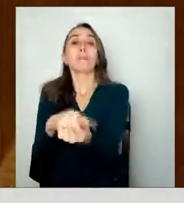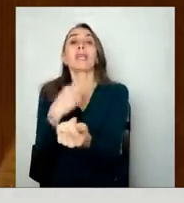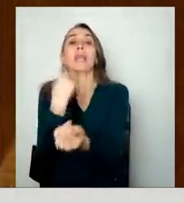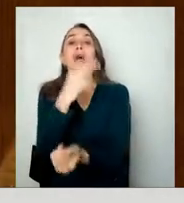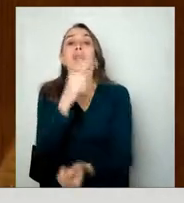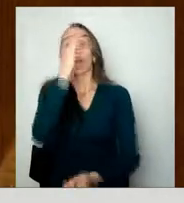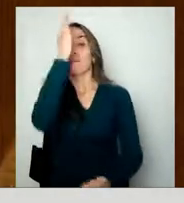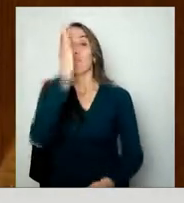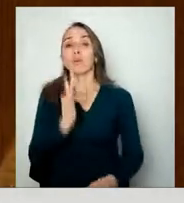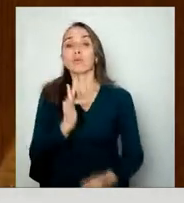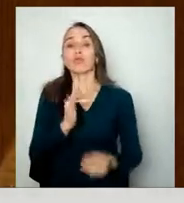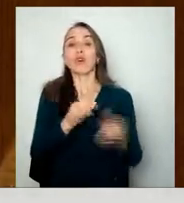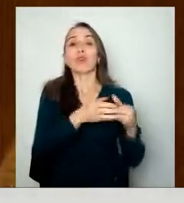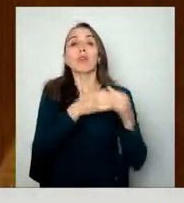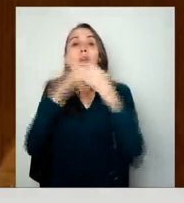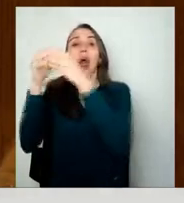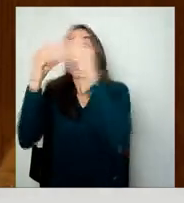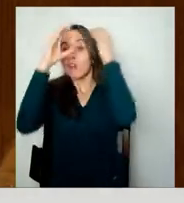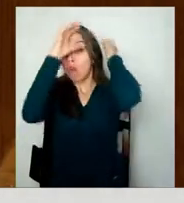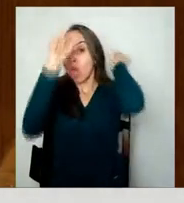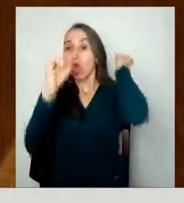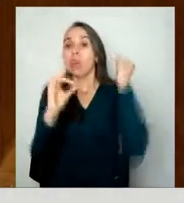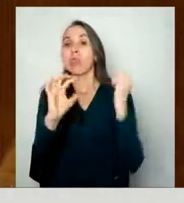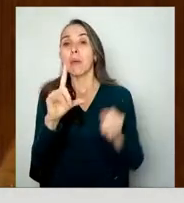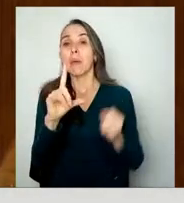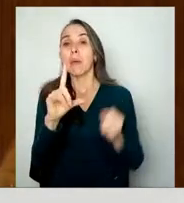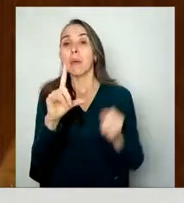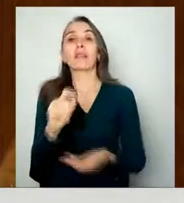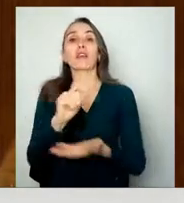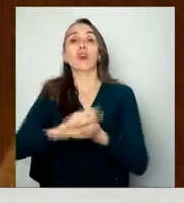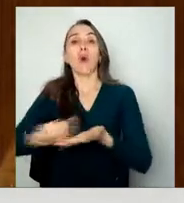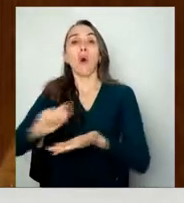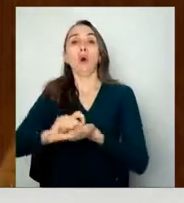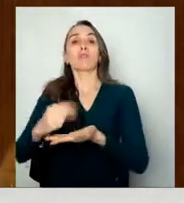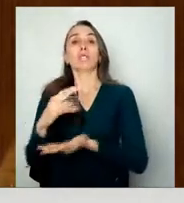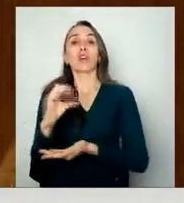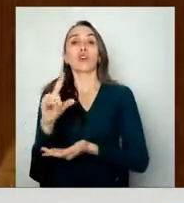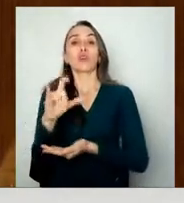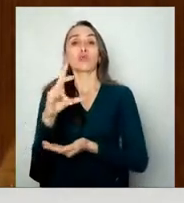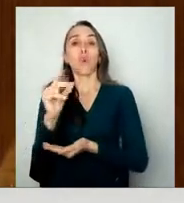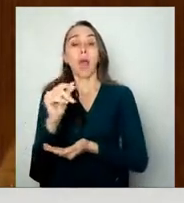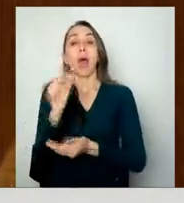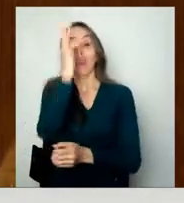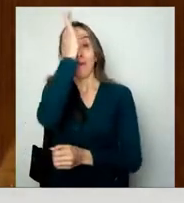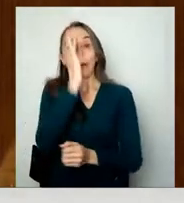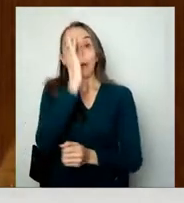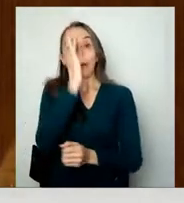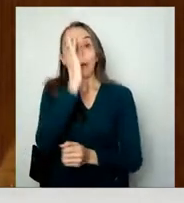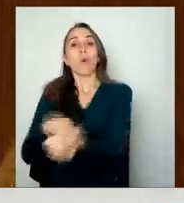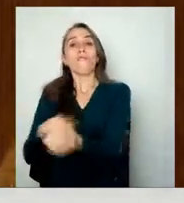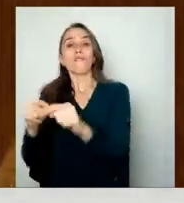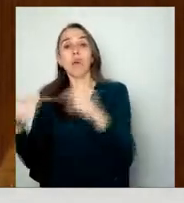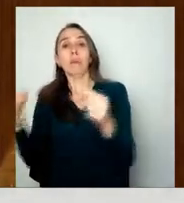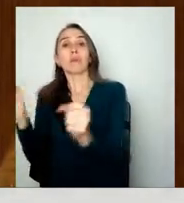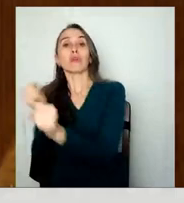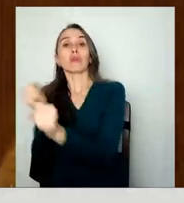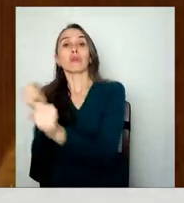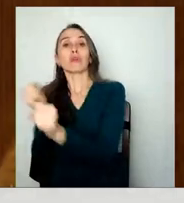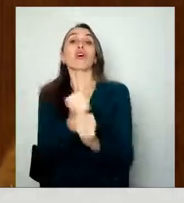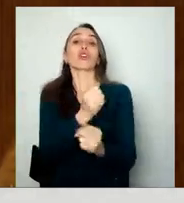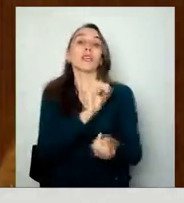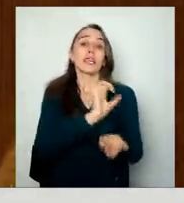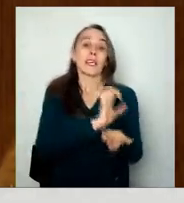las misiones diplomáticas y oficinas consulares destinados a misiones oficiales en el territorio